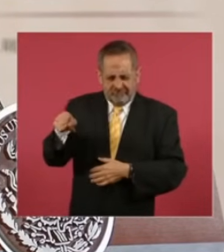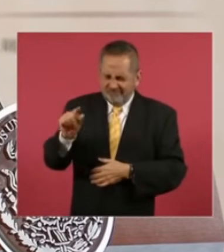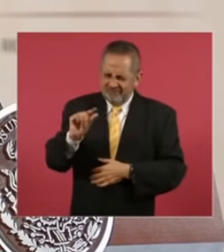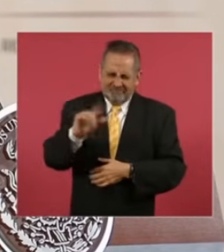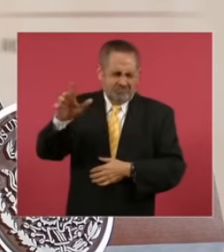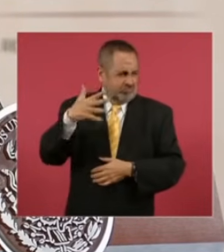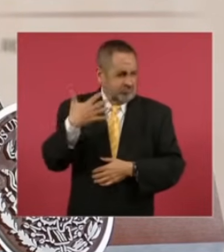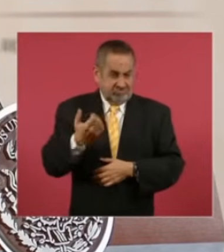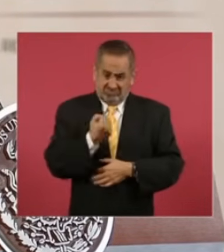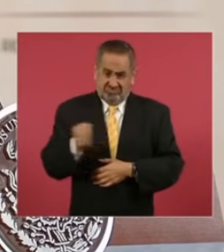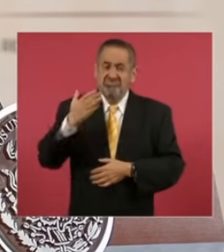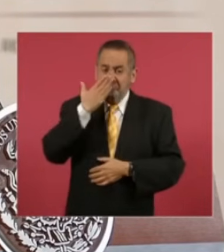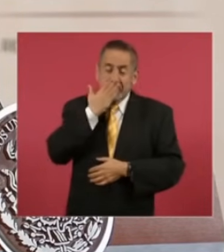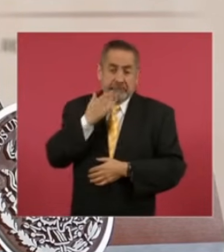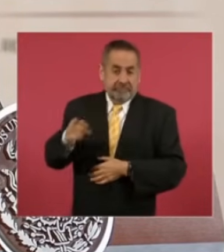extraordinario.